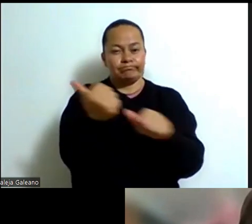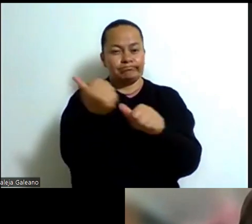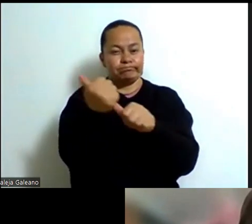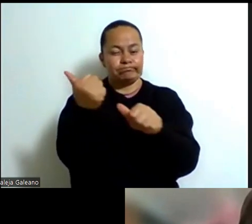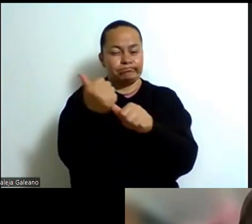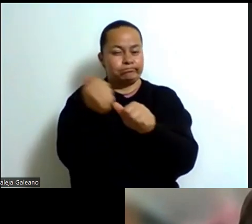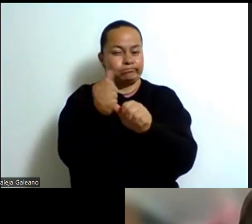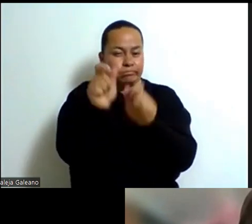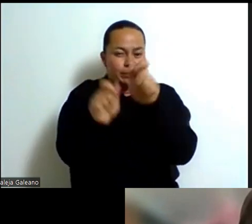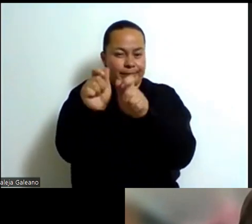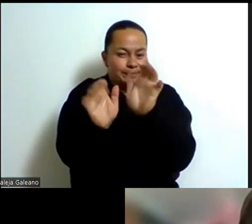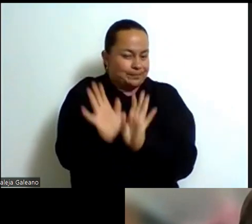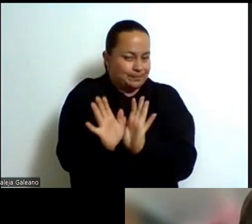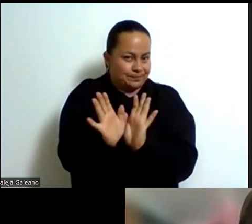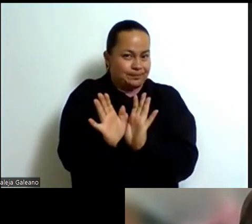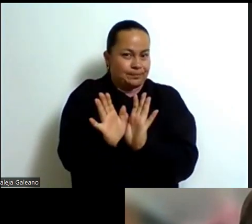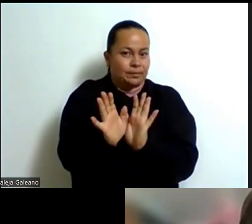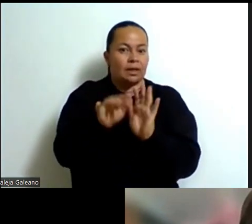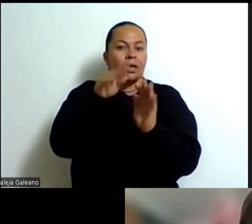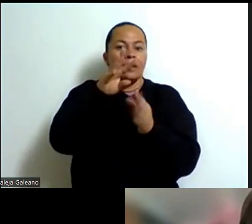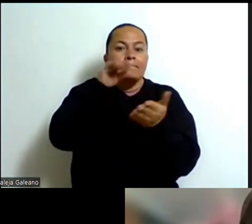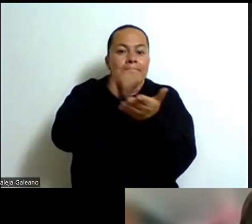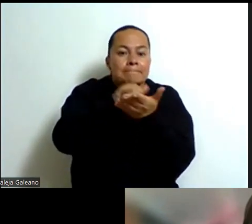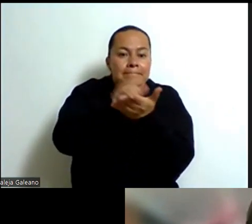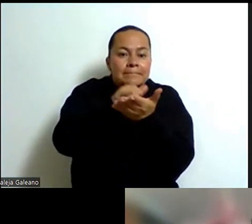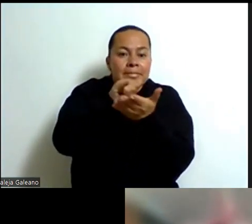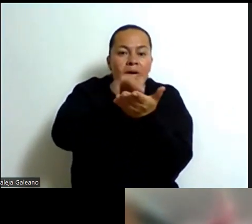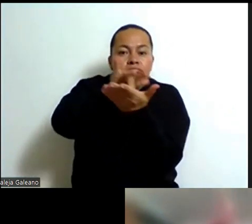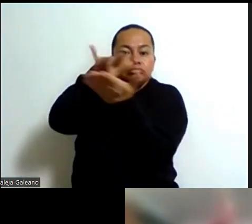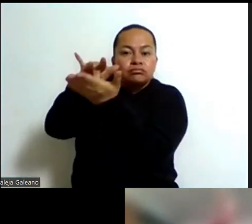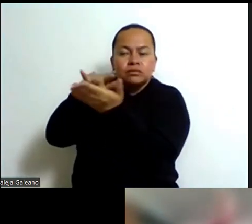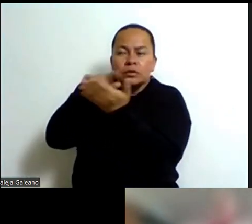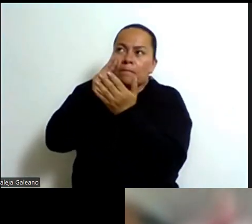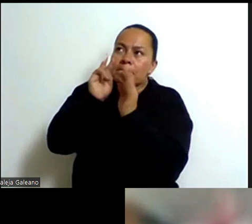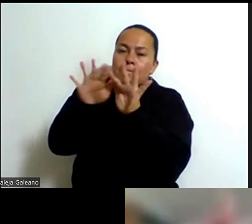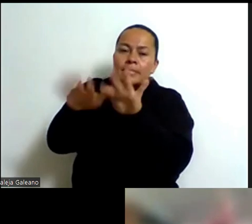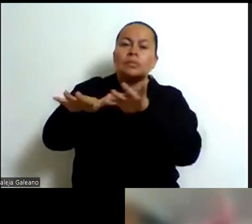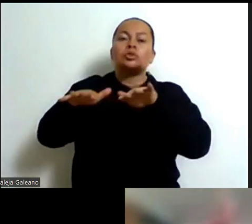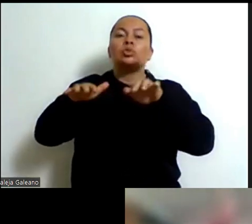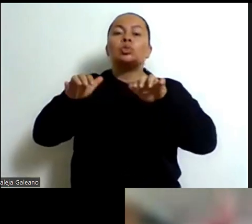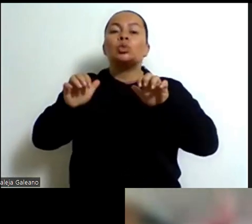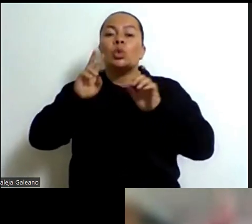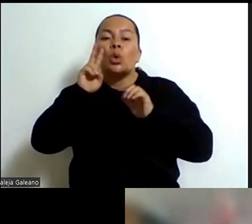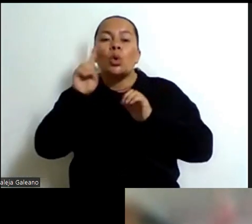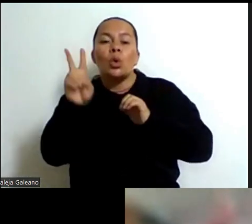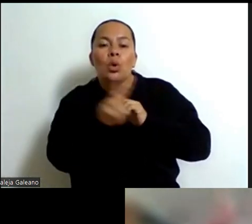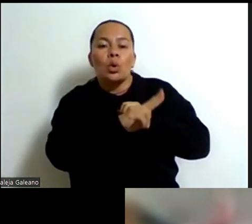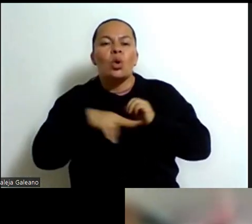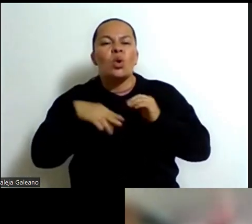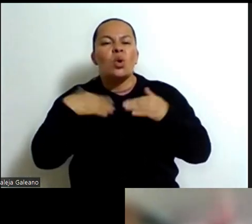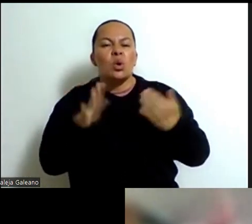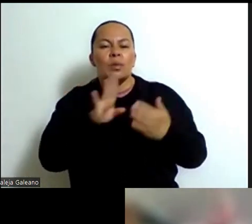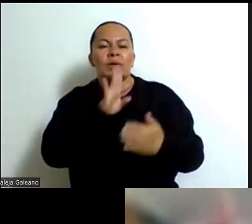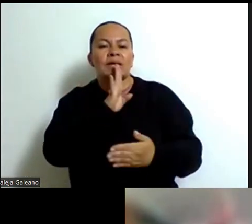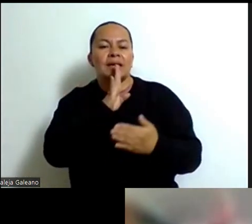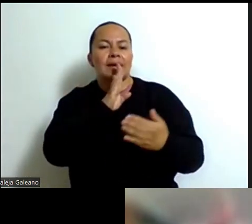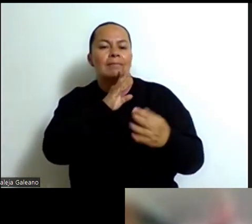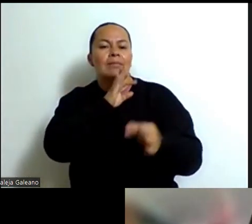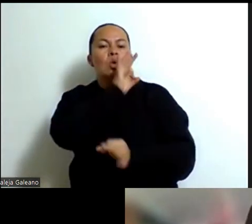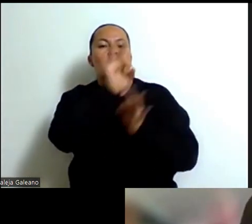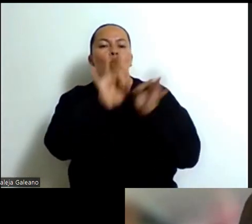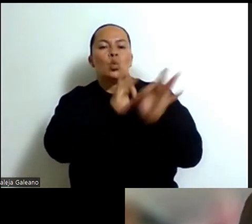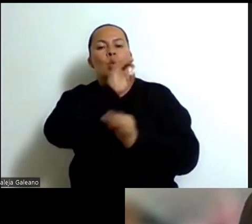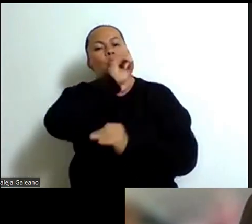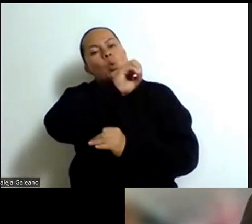y que dentro de este escenario se posibilitar que quien va a cuidar o va a